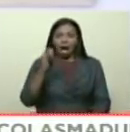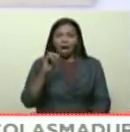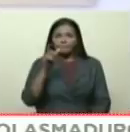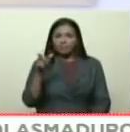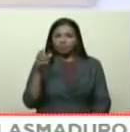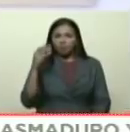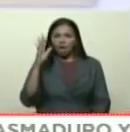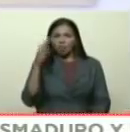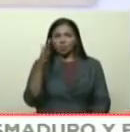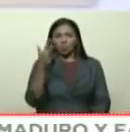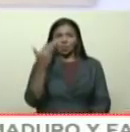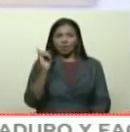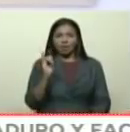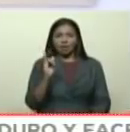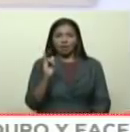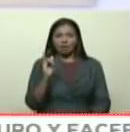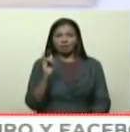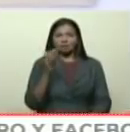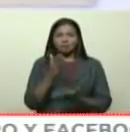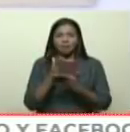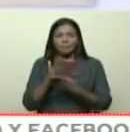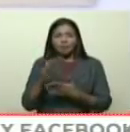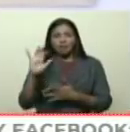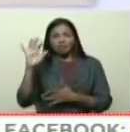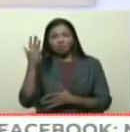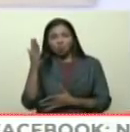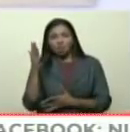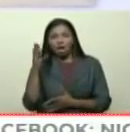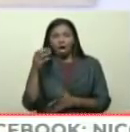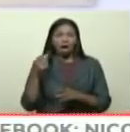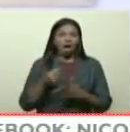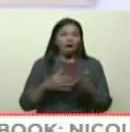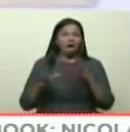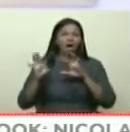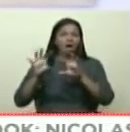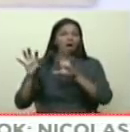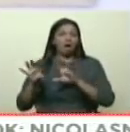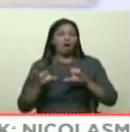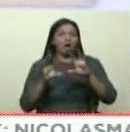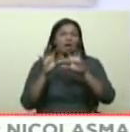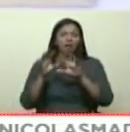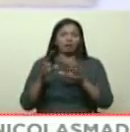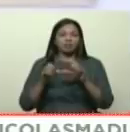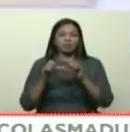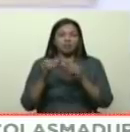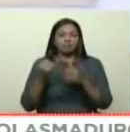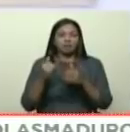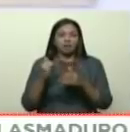dudaba, si había gente que estaba vacilante, si había gente que estaba despistada, porque a veces hay gente